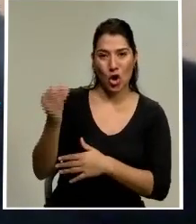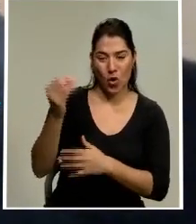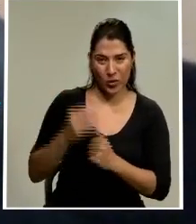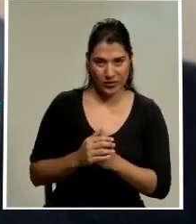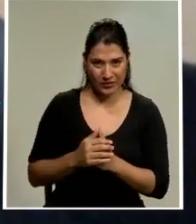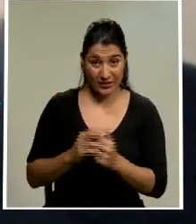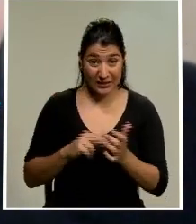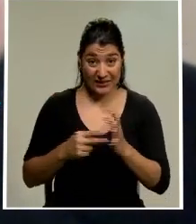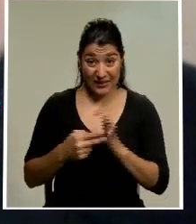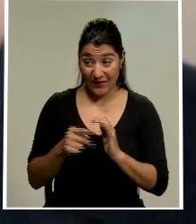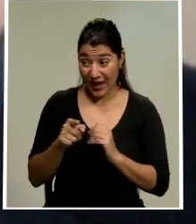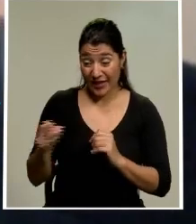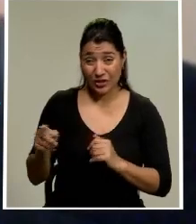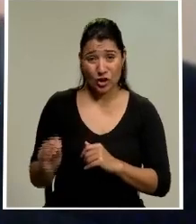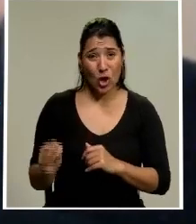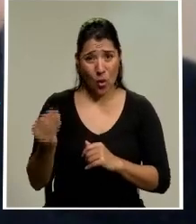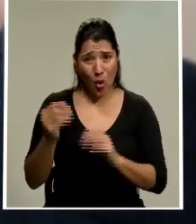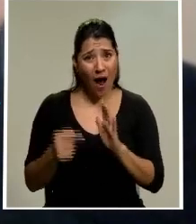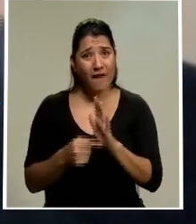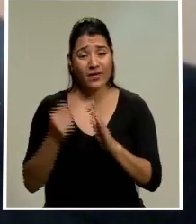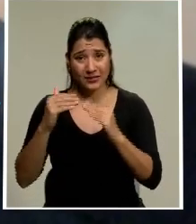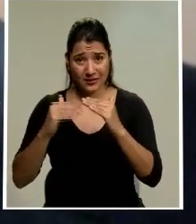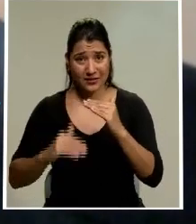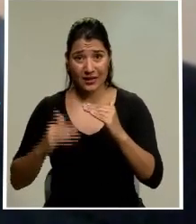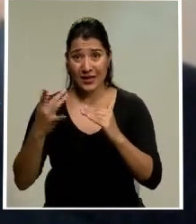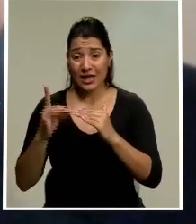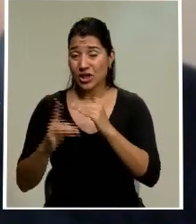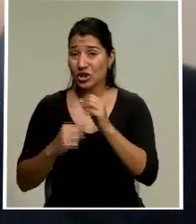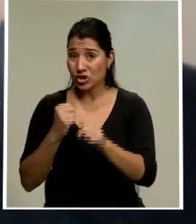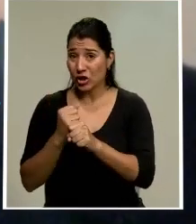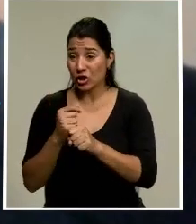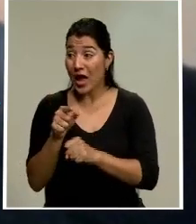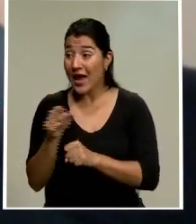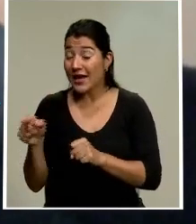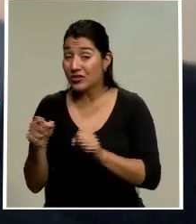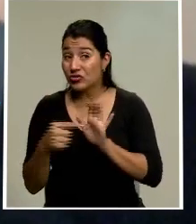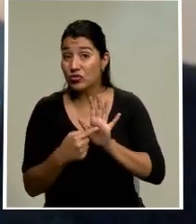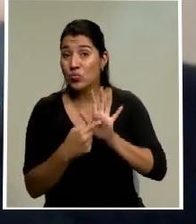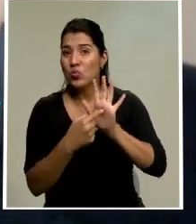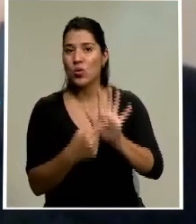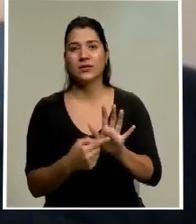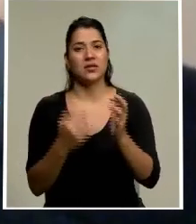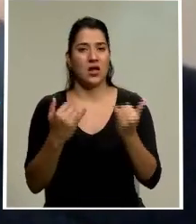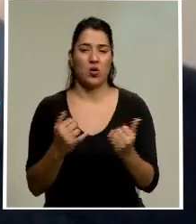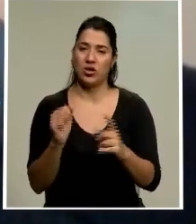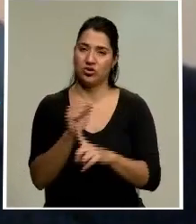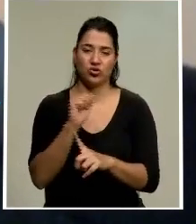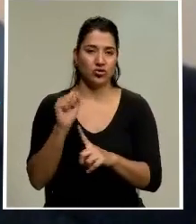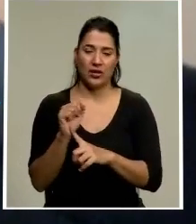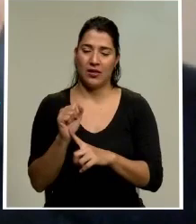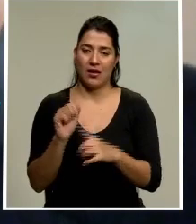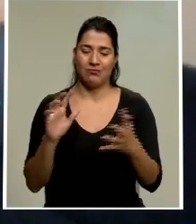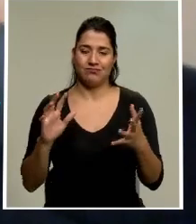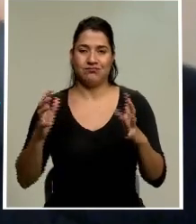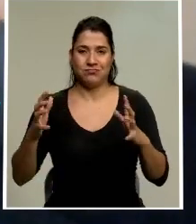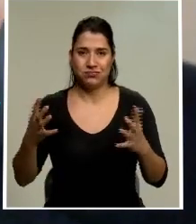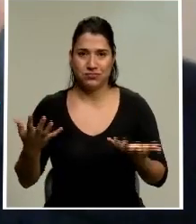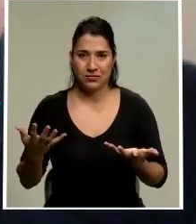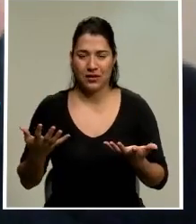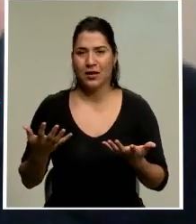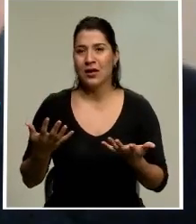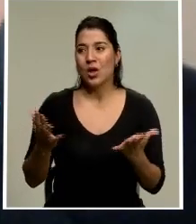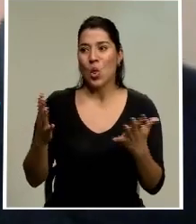más jóvenes, incluso personas menores de edad, evidencia una descomposición social, evidencia